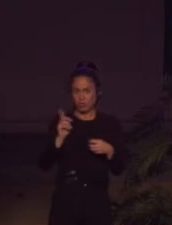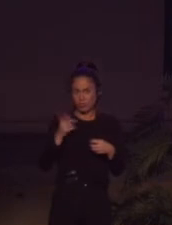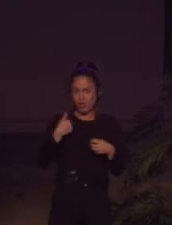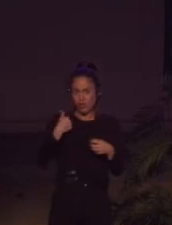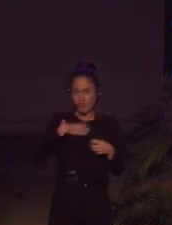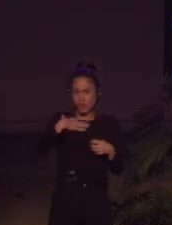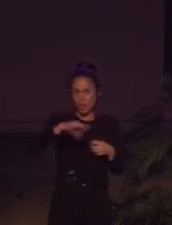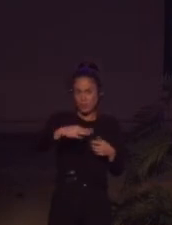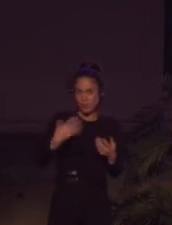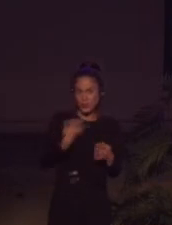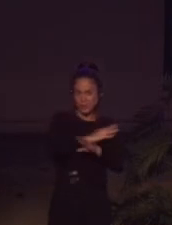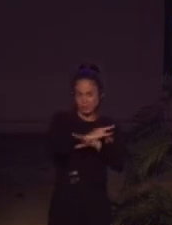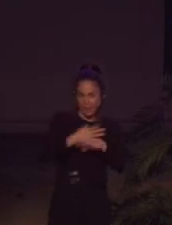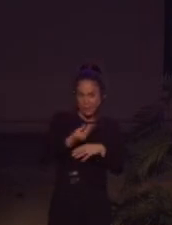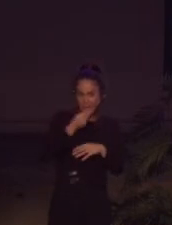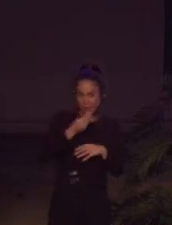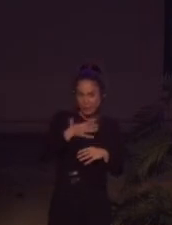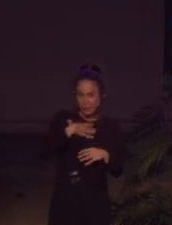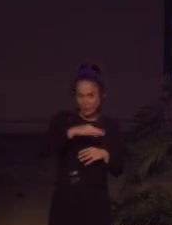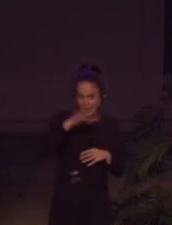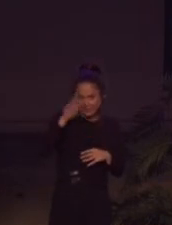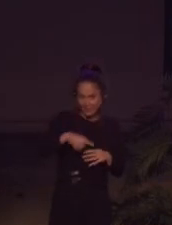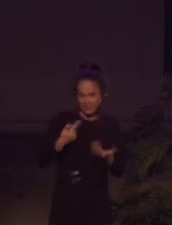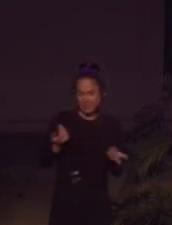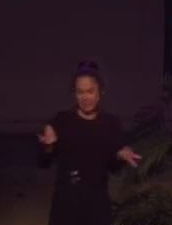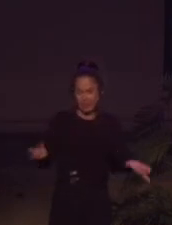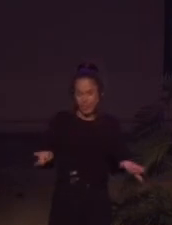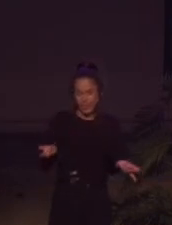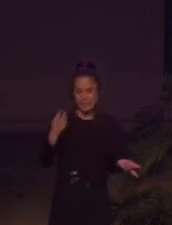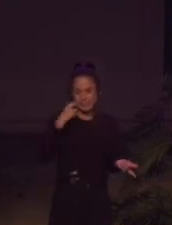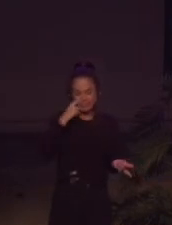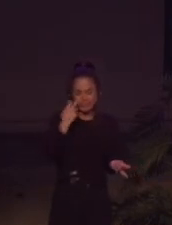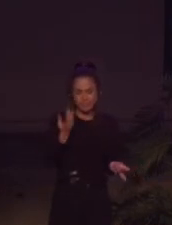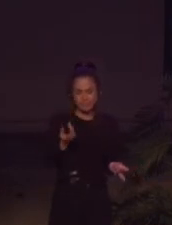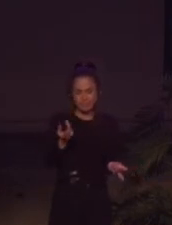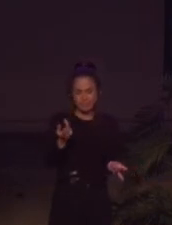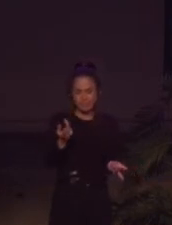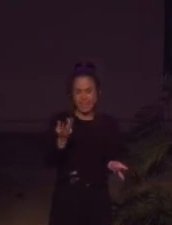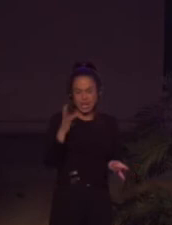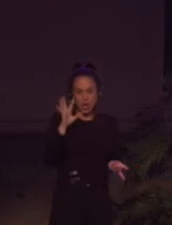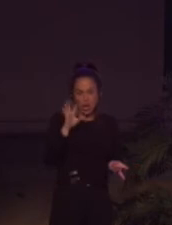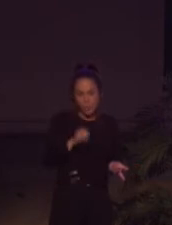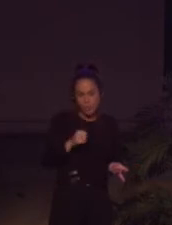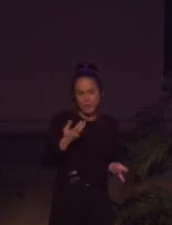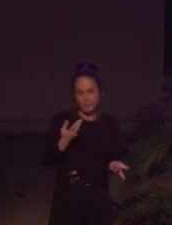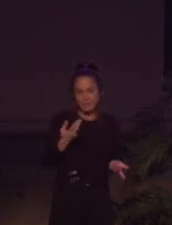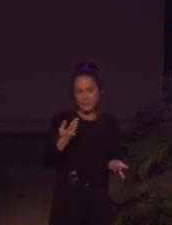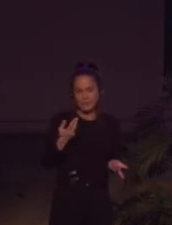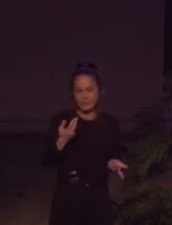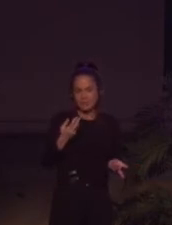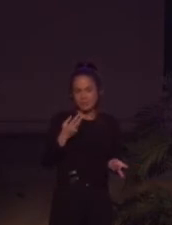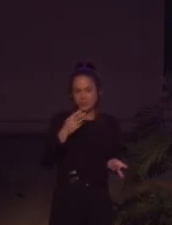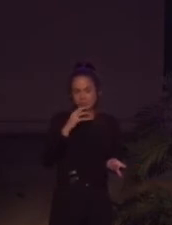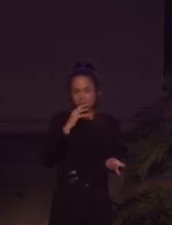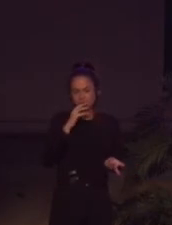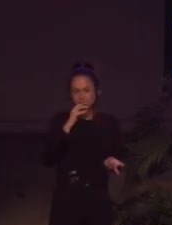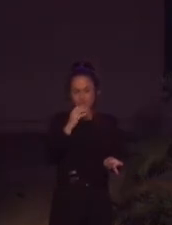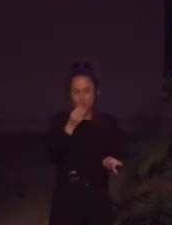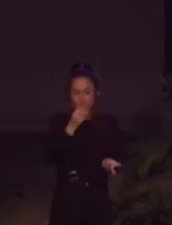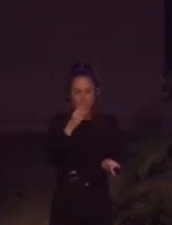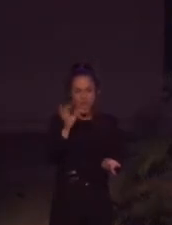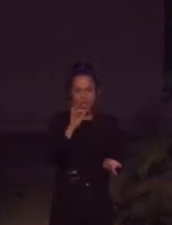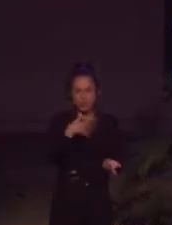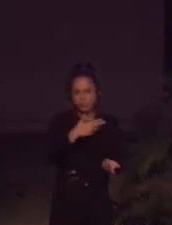cual, lo de comer carne, lo de comer animales marinos, es una opción, no es una obligación.